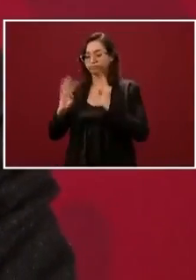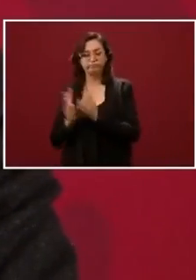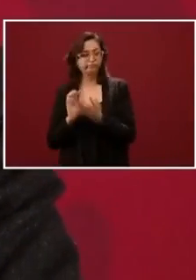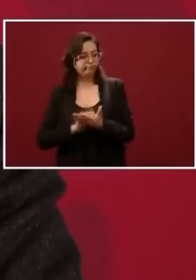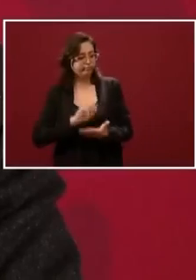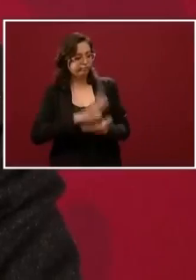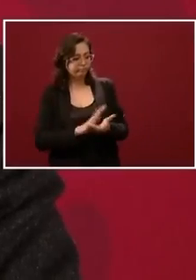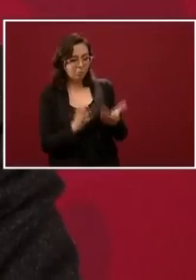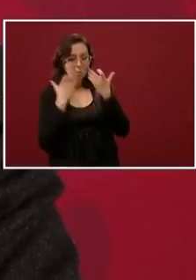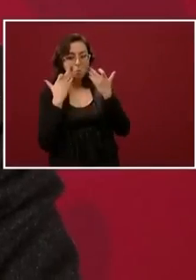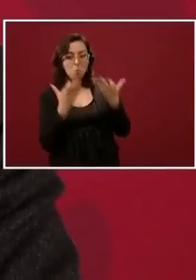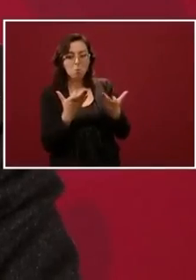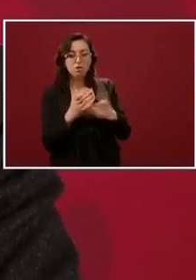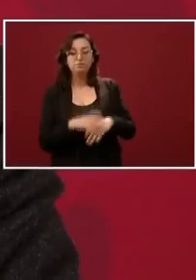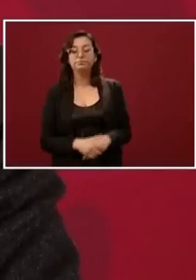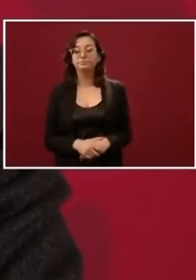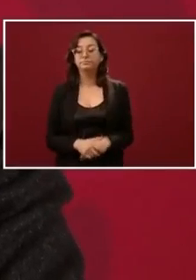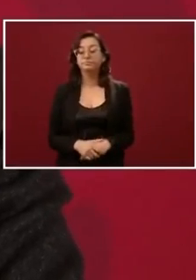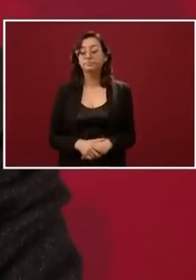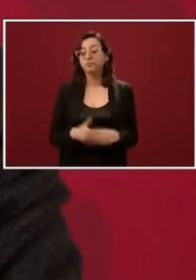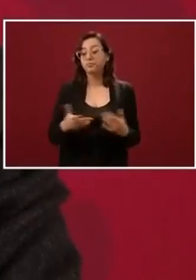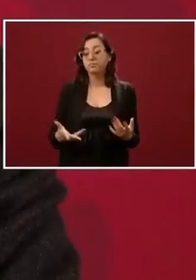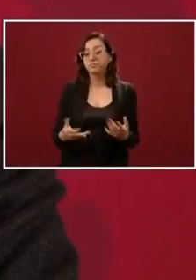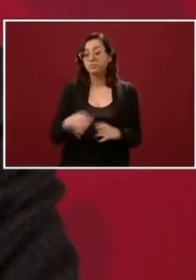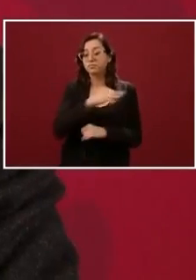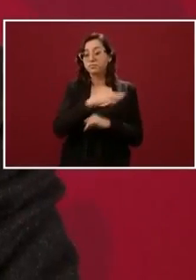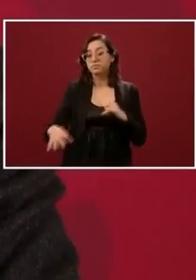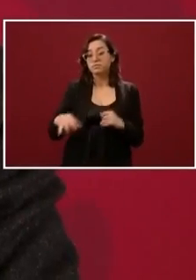esto y finalmente los acuerdos